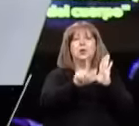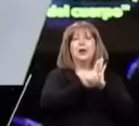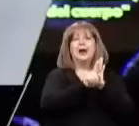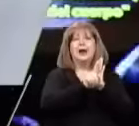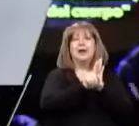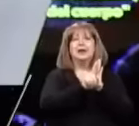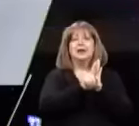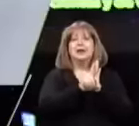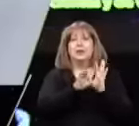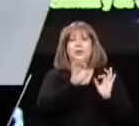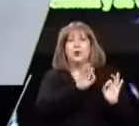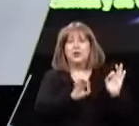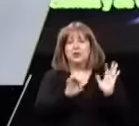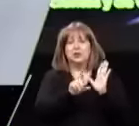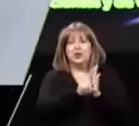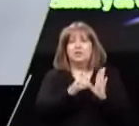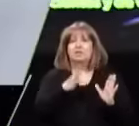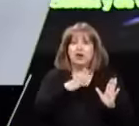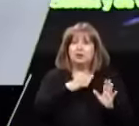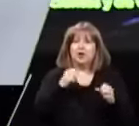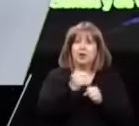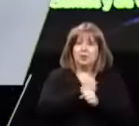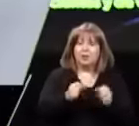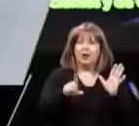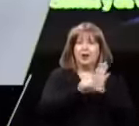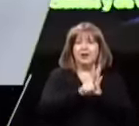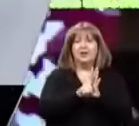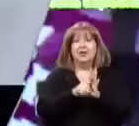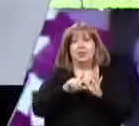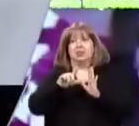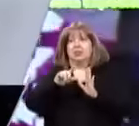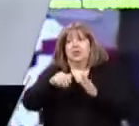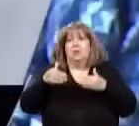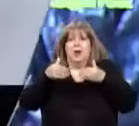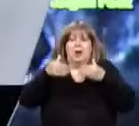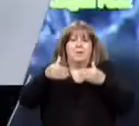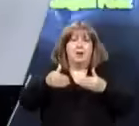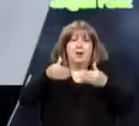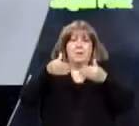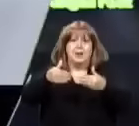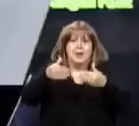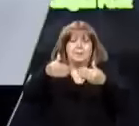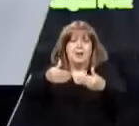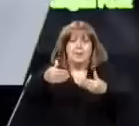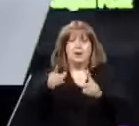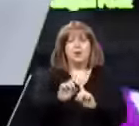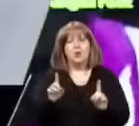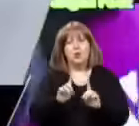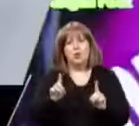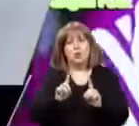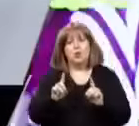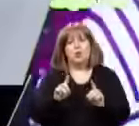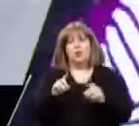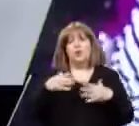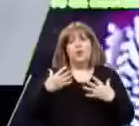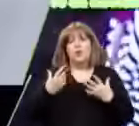tienen que tratar, o sea, la tienen que aprobar. No hay que dejar más tiempo pasar, porque si no, hay ¿cuántos lucios hay